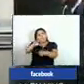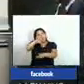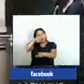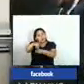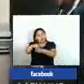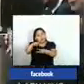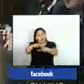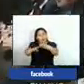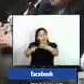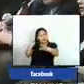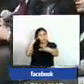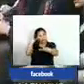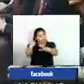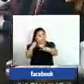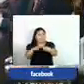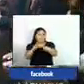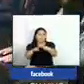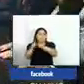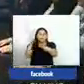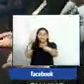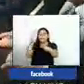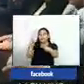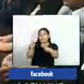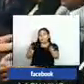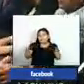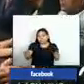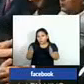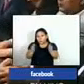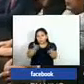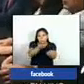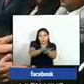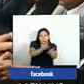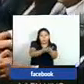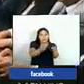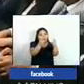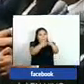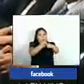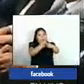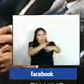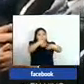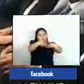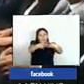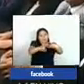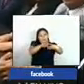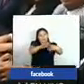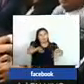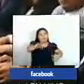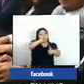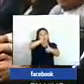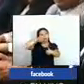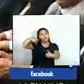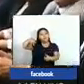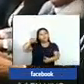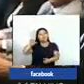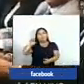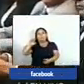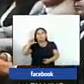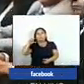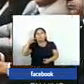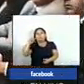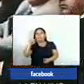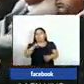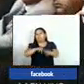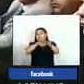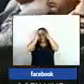en tres principales primero la de impulsar estas reformas al tratado consultivo del parlamento por esto de las